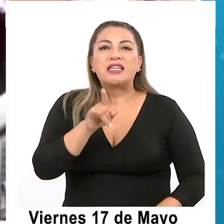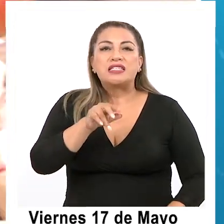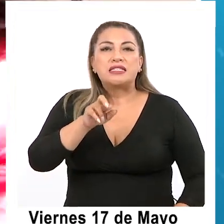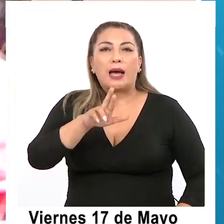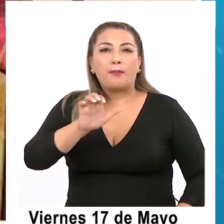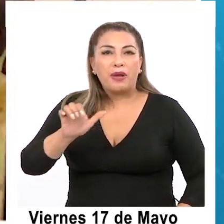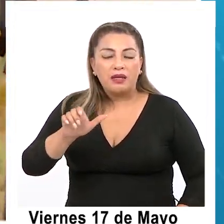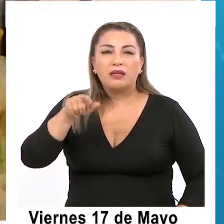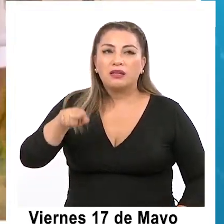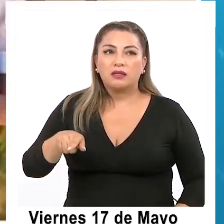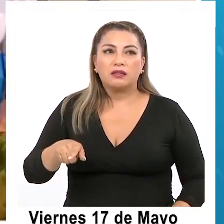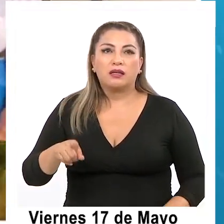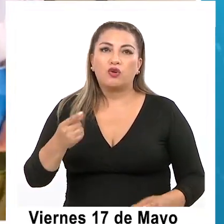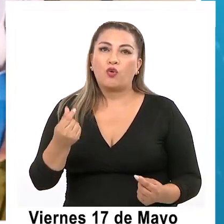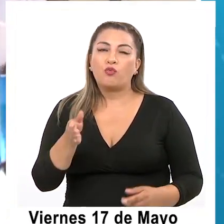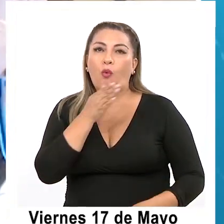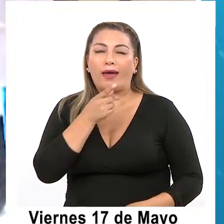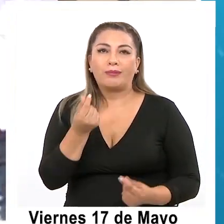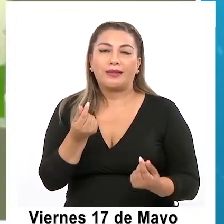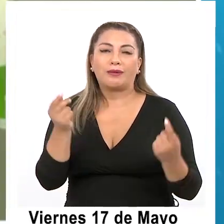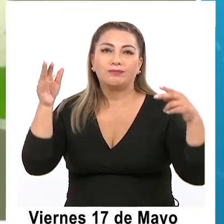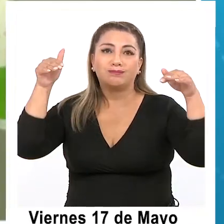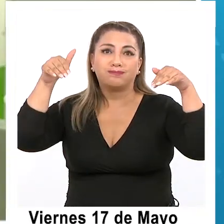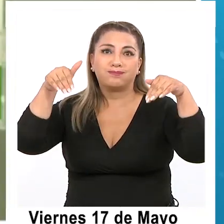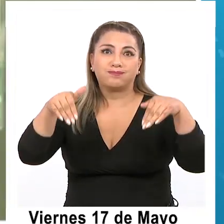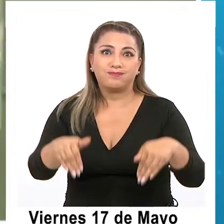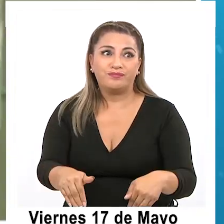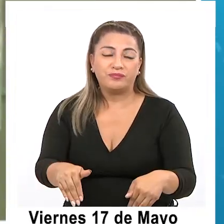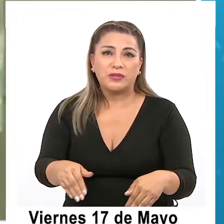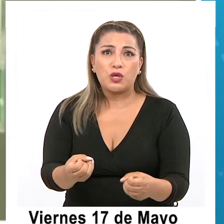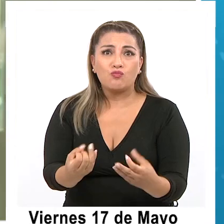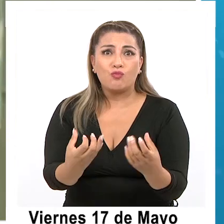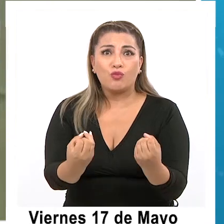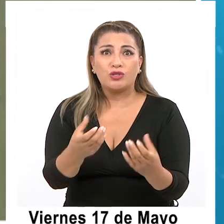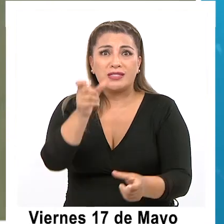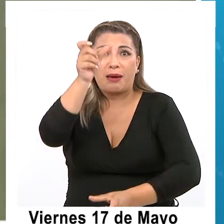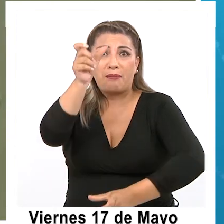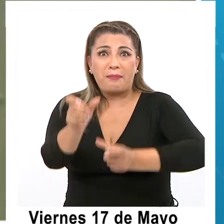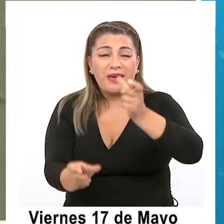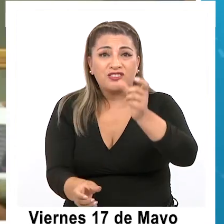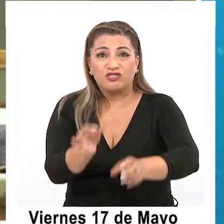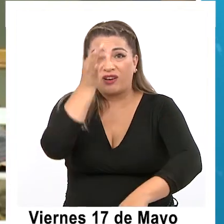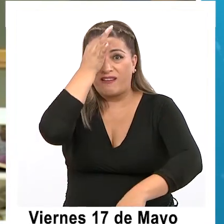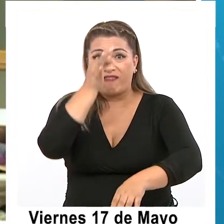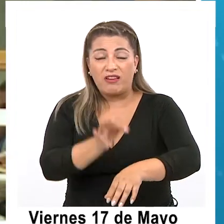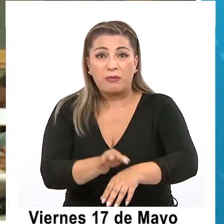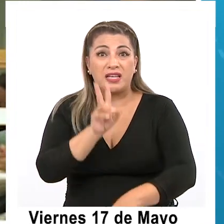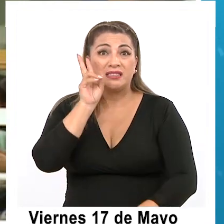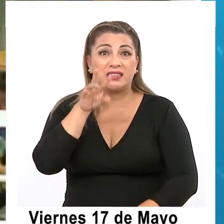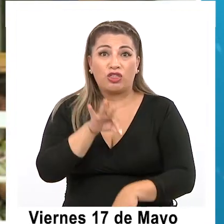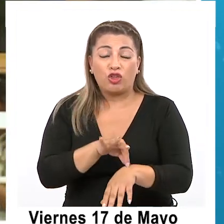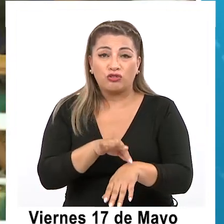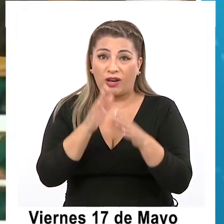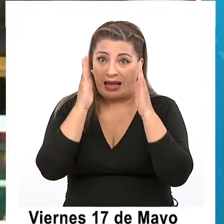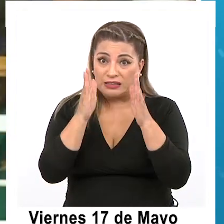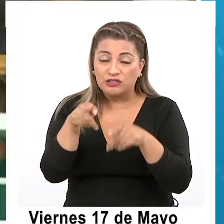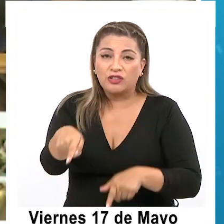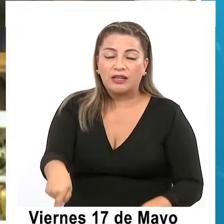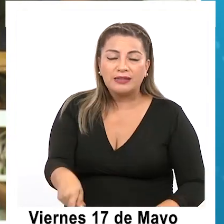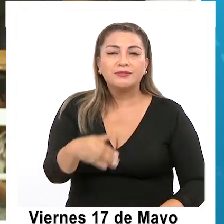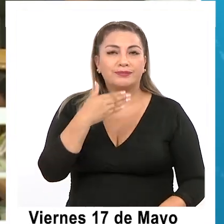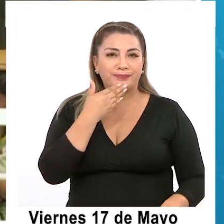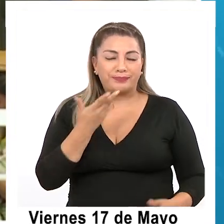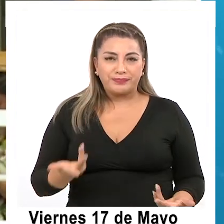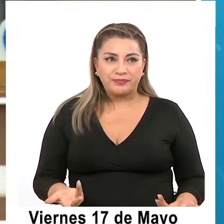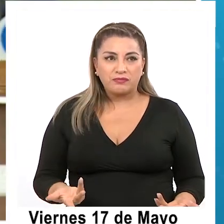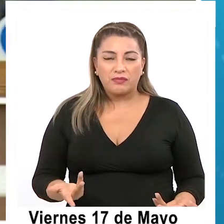puedan caer en insolvencia y de que dejen a cientos de miles de pacientes sin atención. Ahí es donde está el gran problema, que al